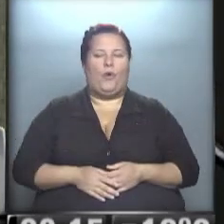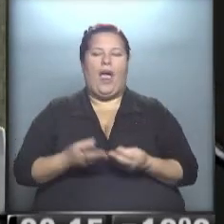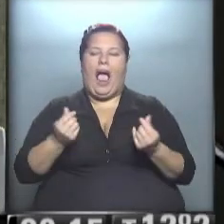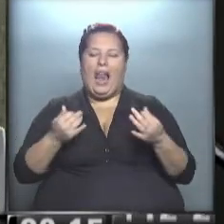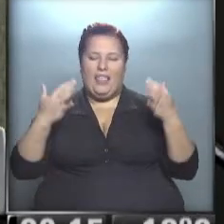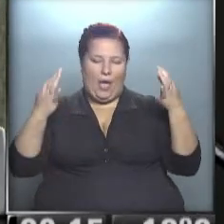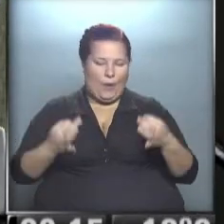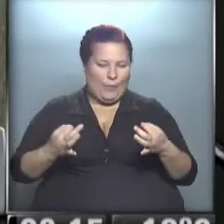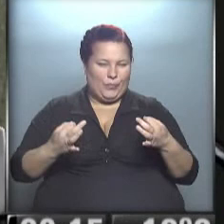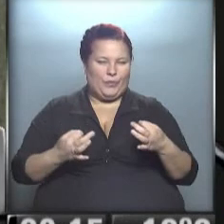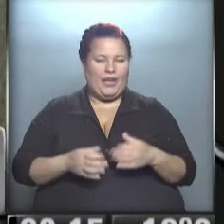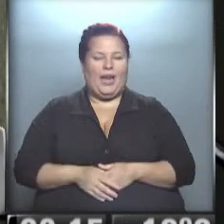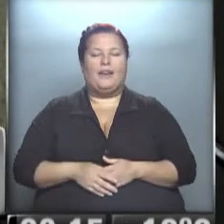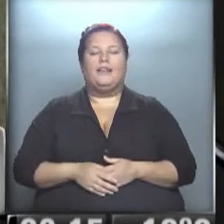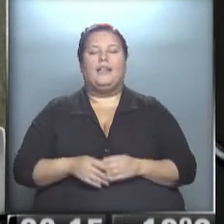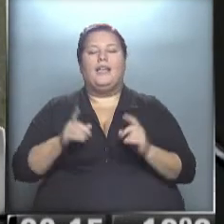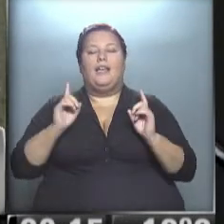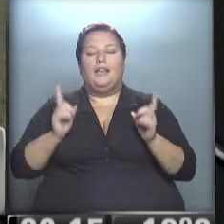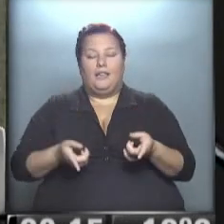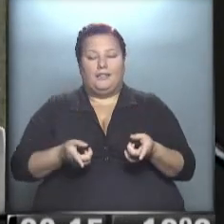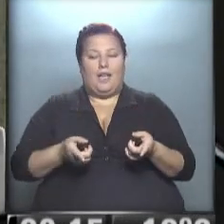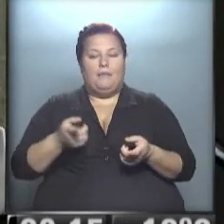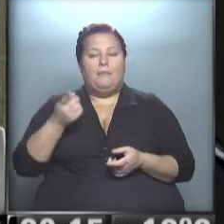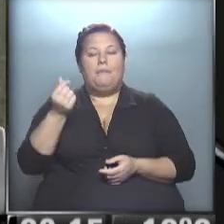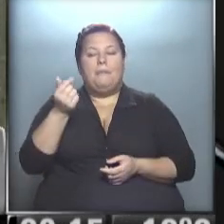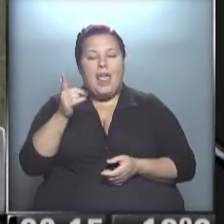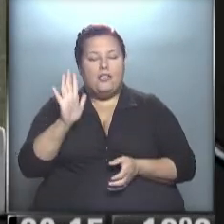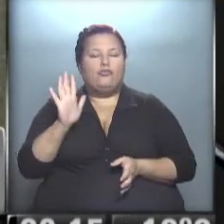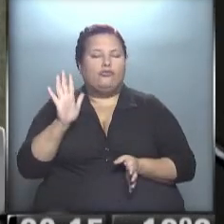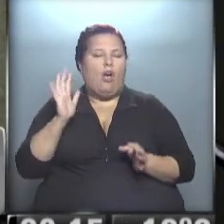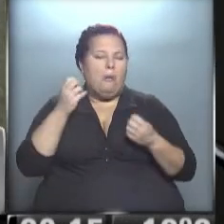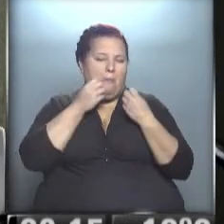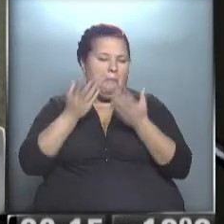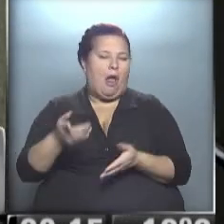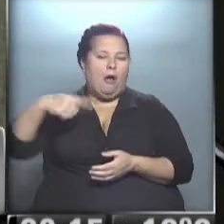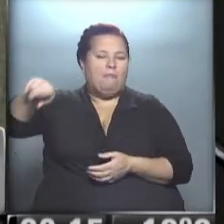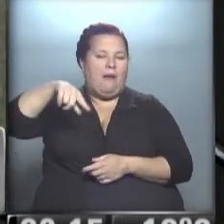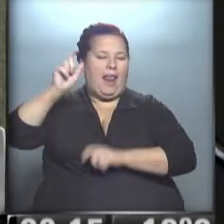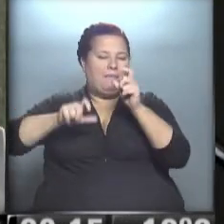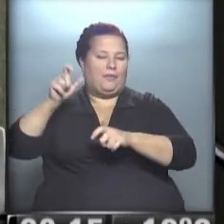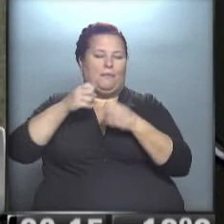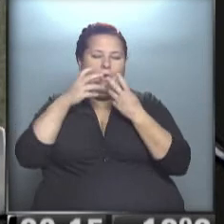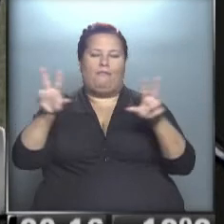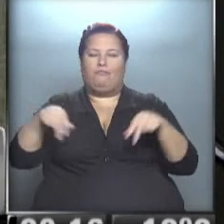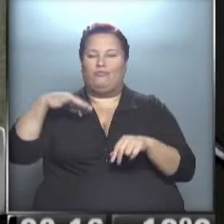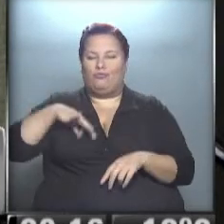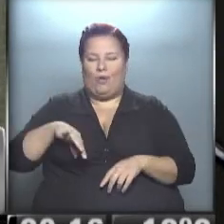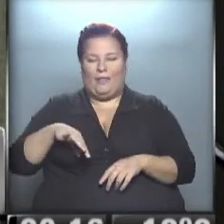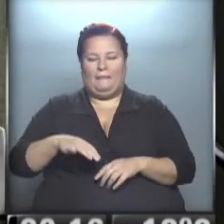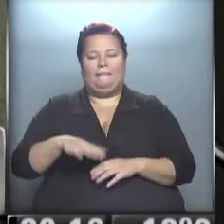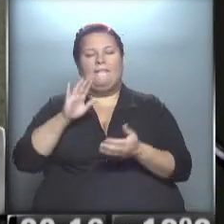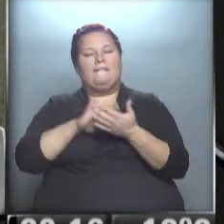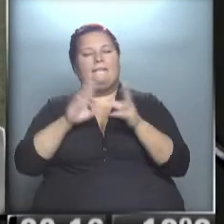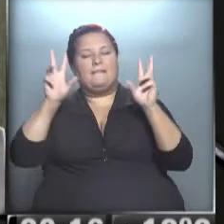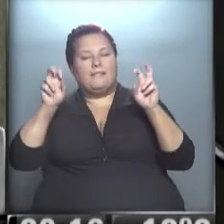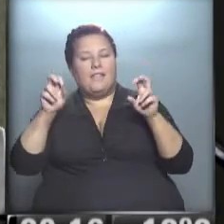calidad y a un precio extremadamente favorable para mejorar su ingreso disponible y desde el punto de